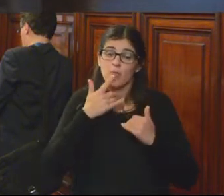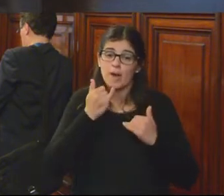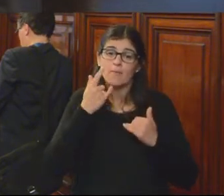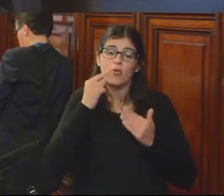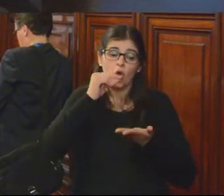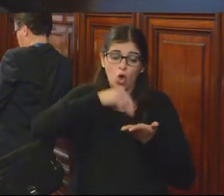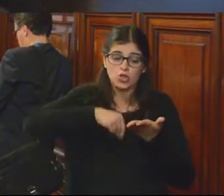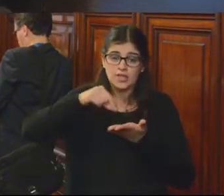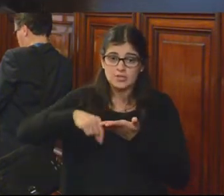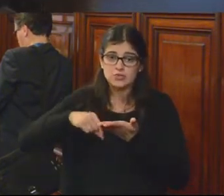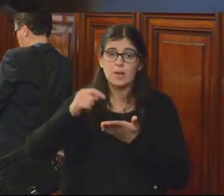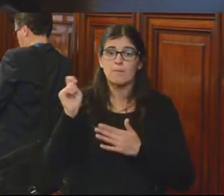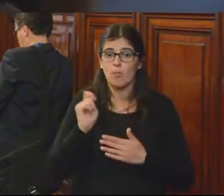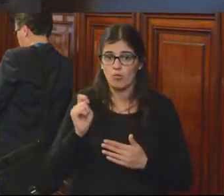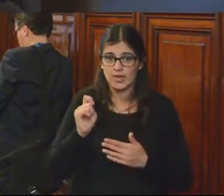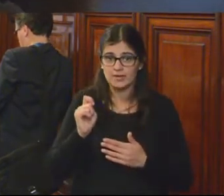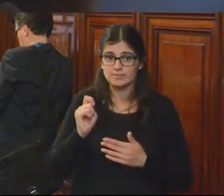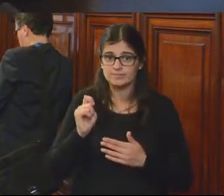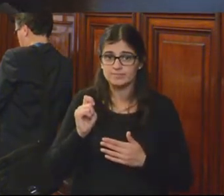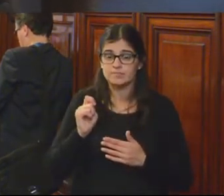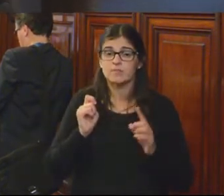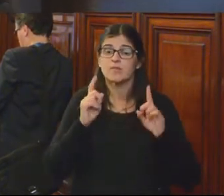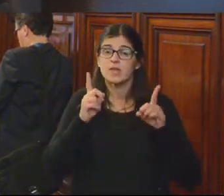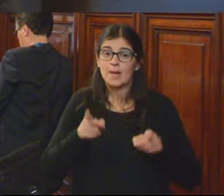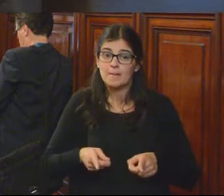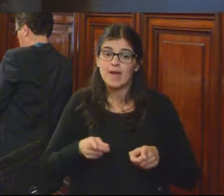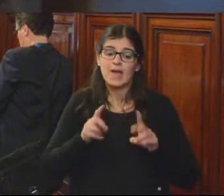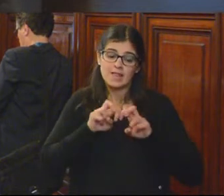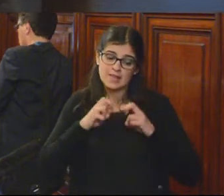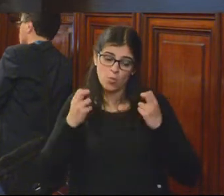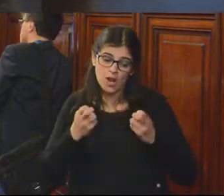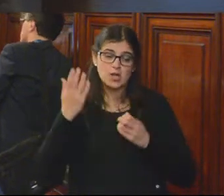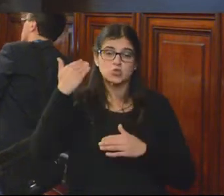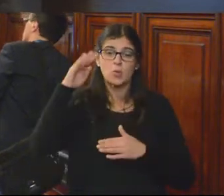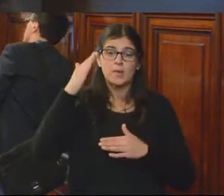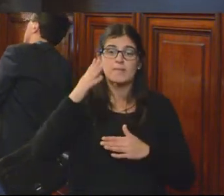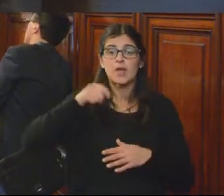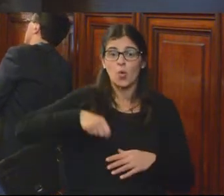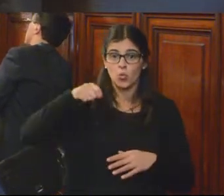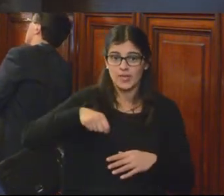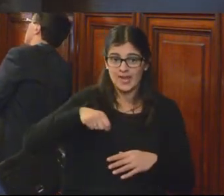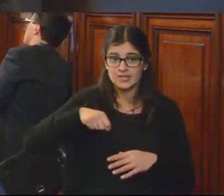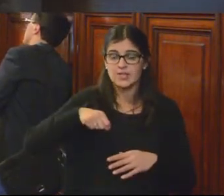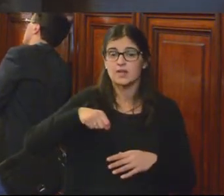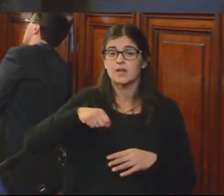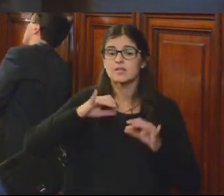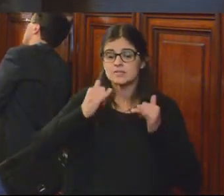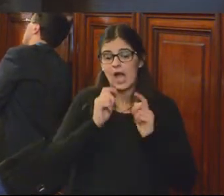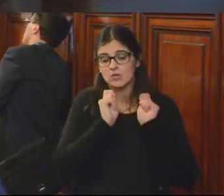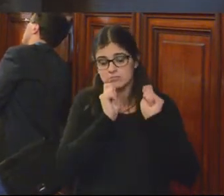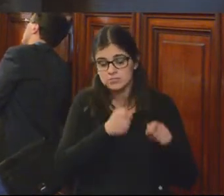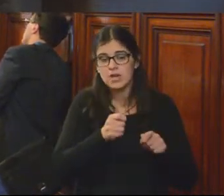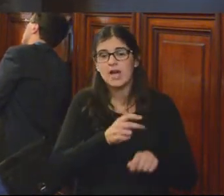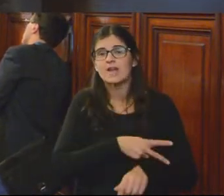contratación pública. Incluso el Tribunal Supremo de Justicia ha otorgado